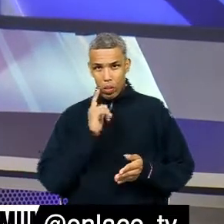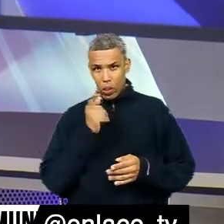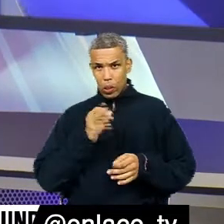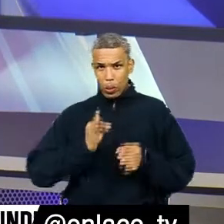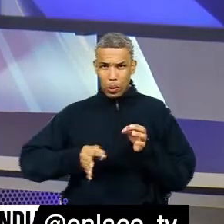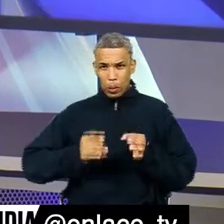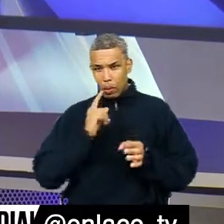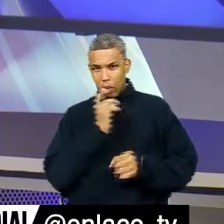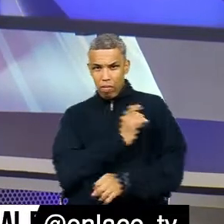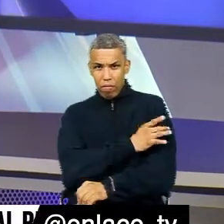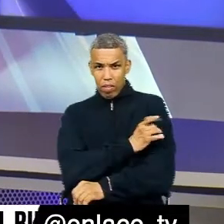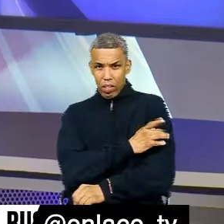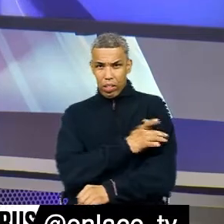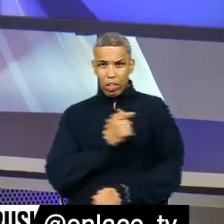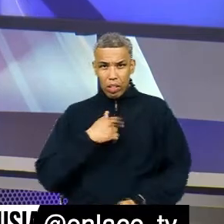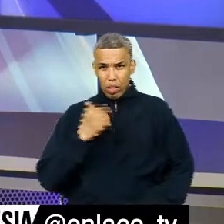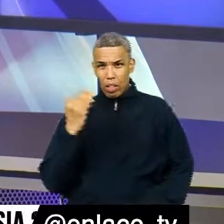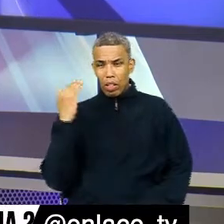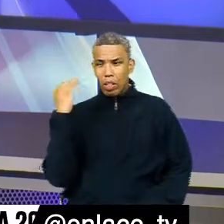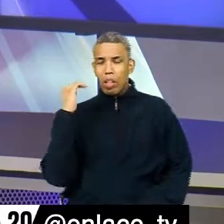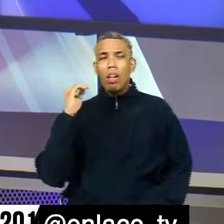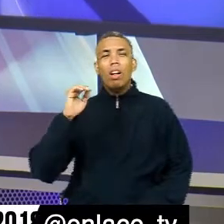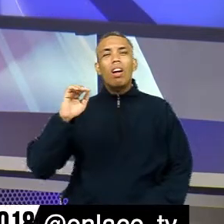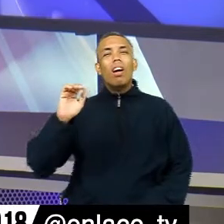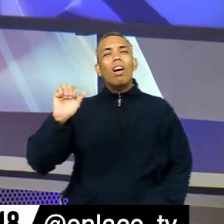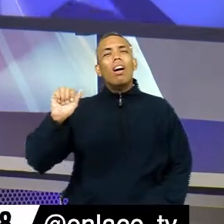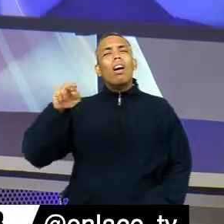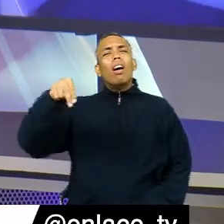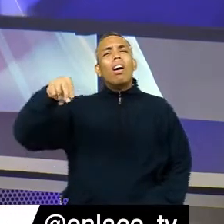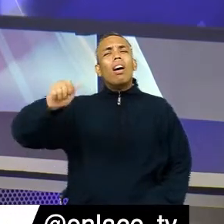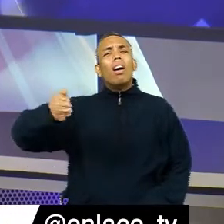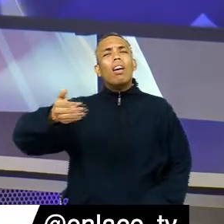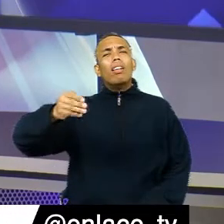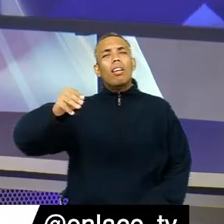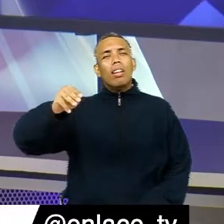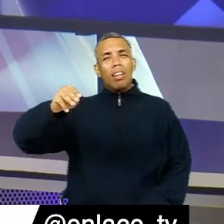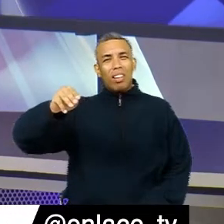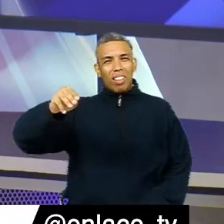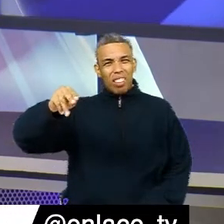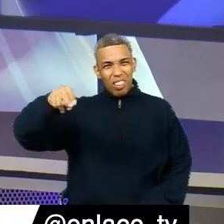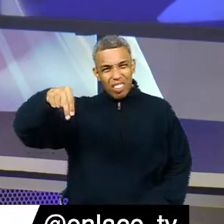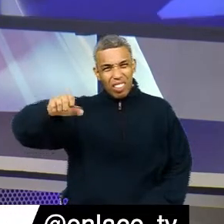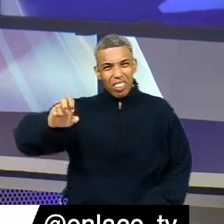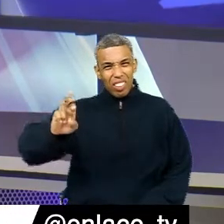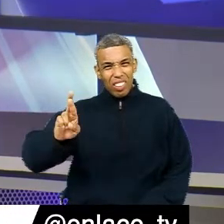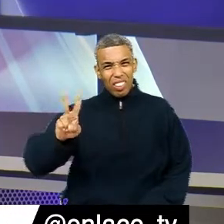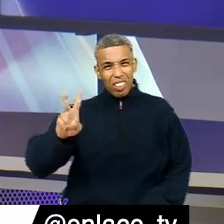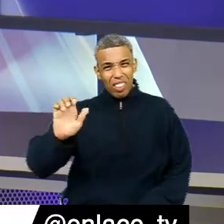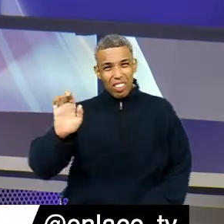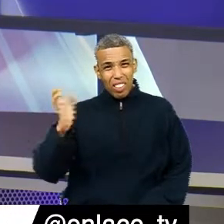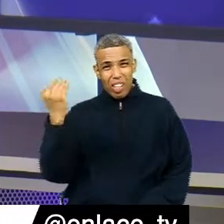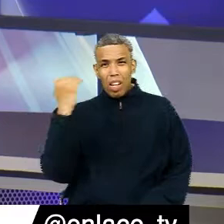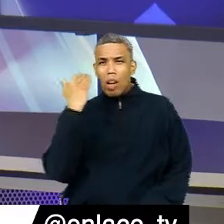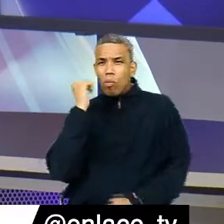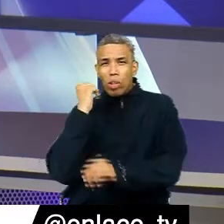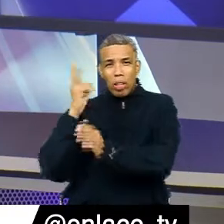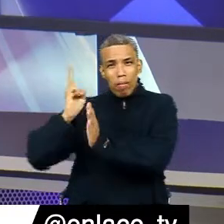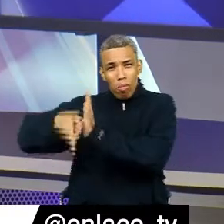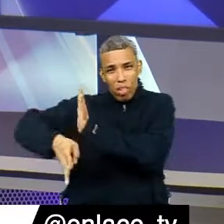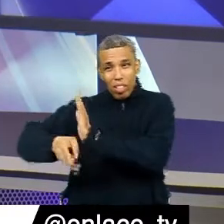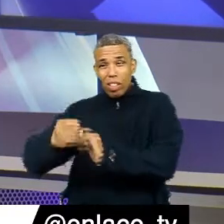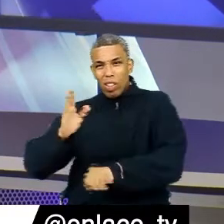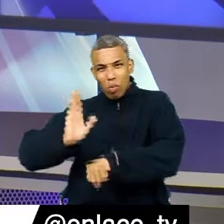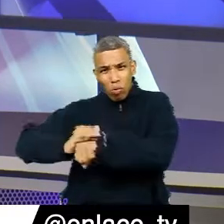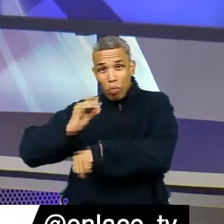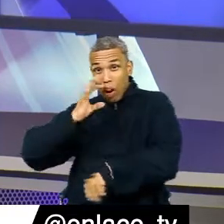hechos ocurridos en noviembre de 2015. Nuestra periodista Carol Sarmiento se encuentra en el lugar de la información para ampliarnos detalles de lo que